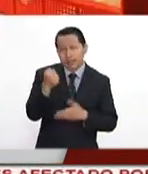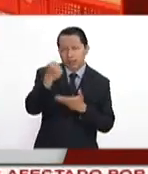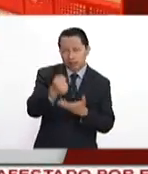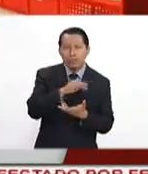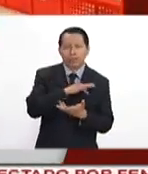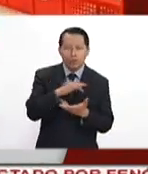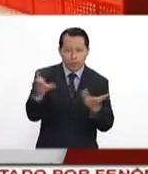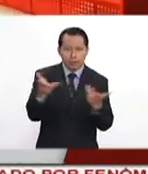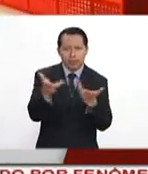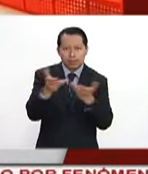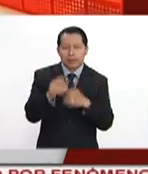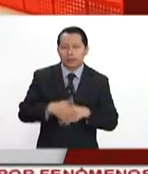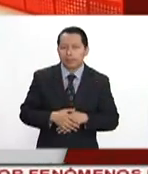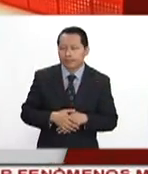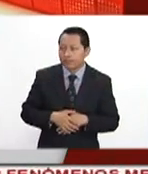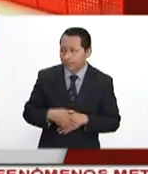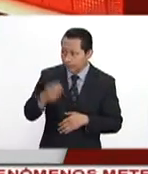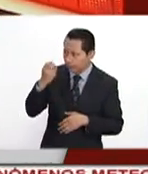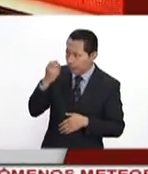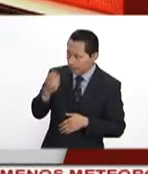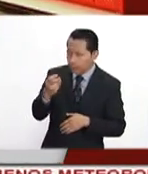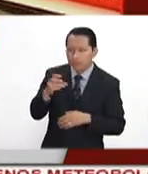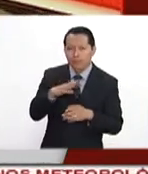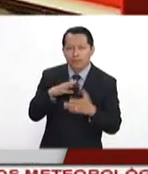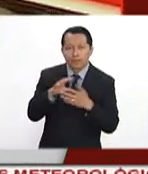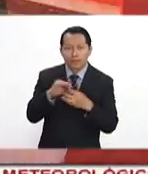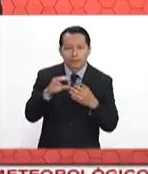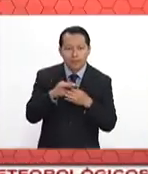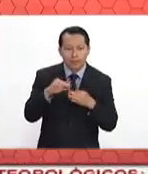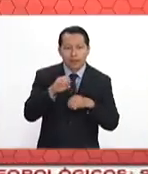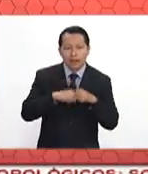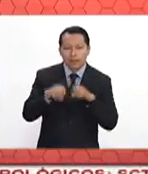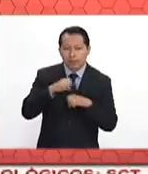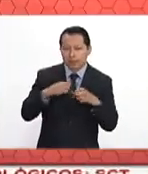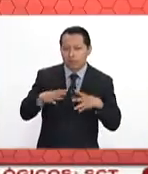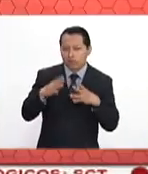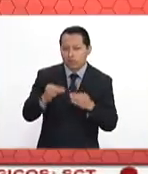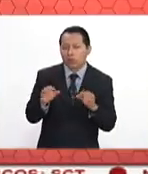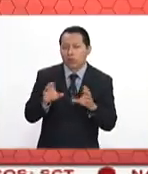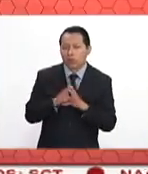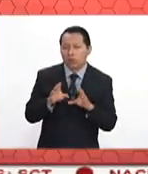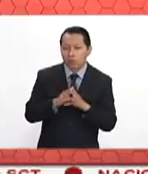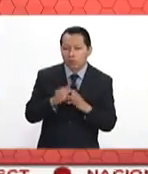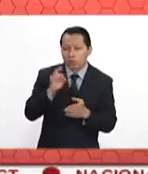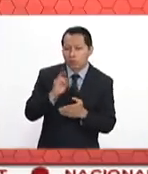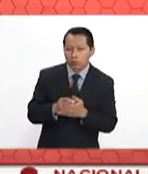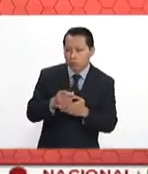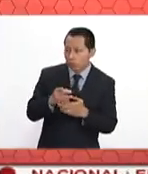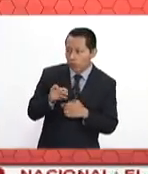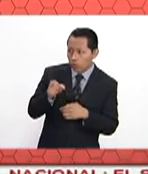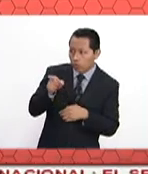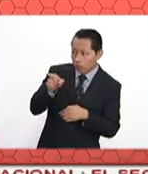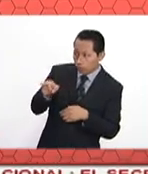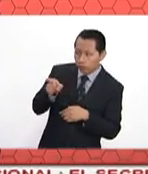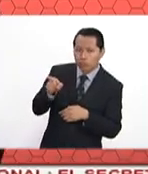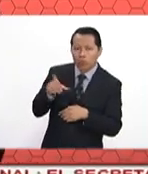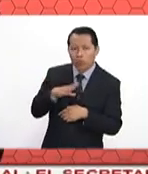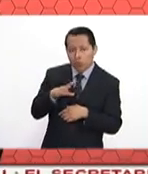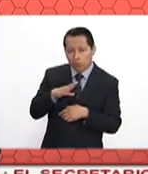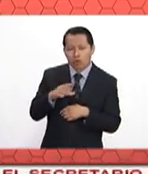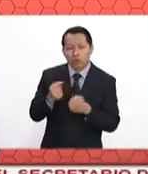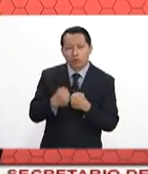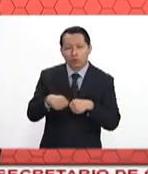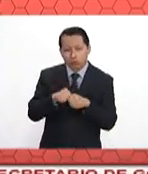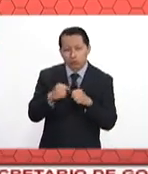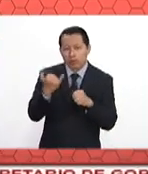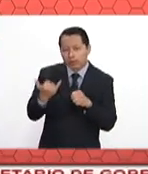ese sentido, ¿esta empresa se fundó únicamente por ti o hay otros